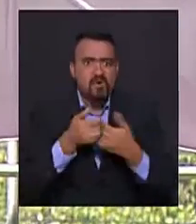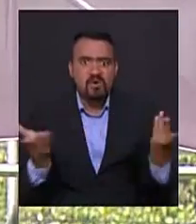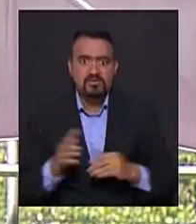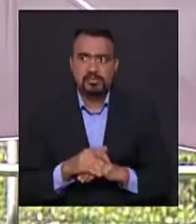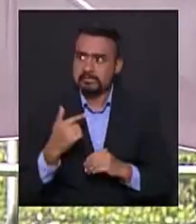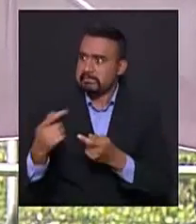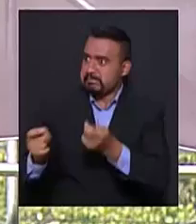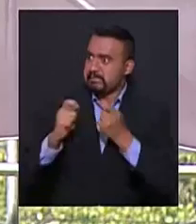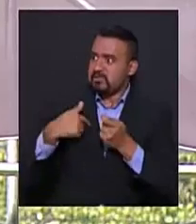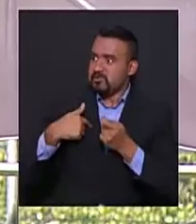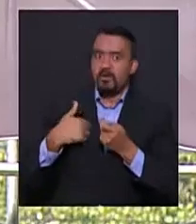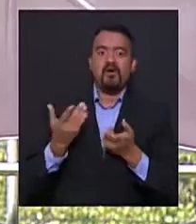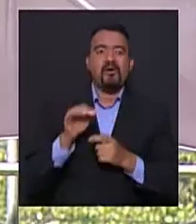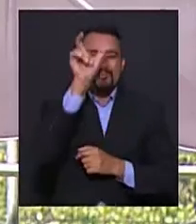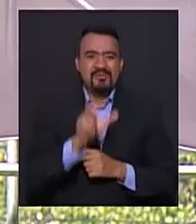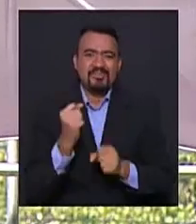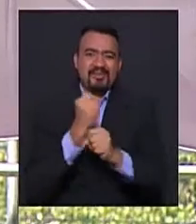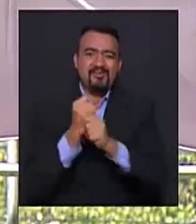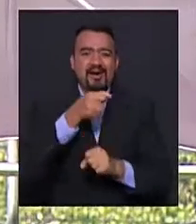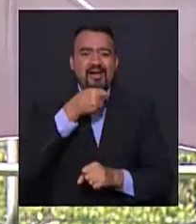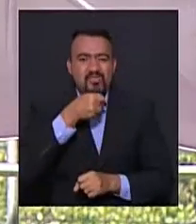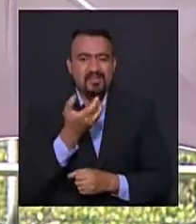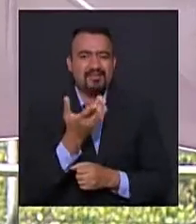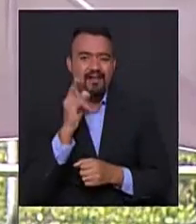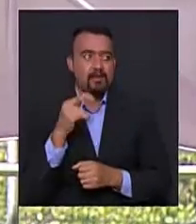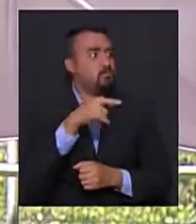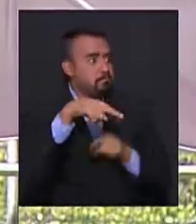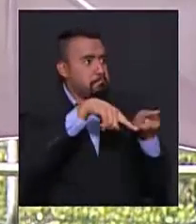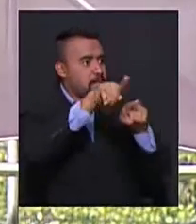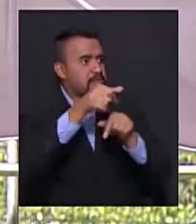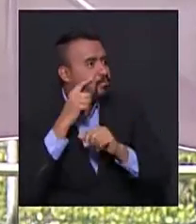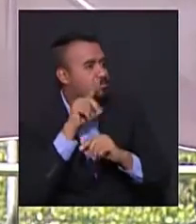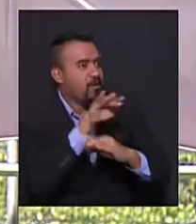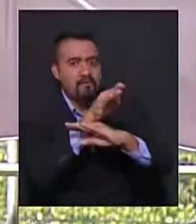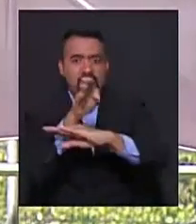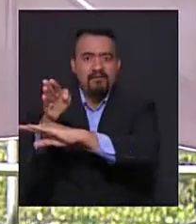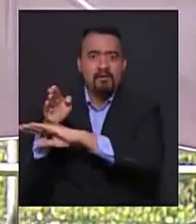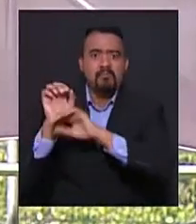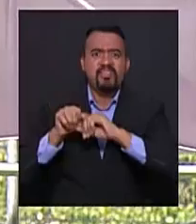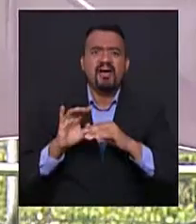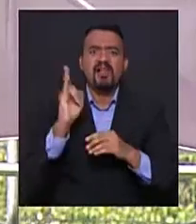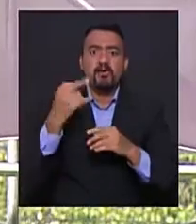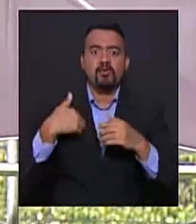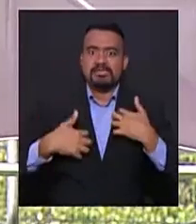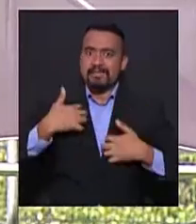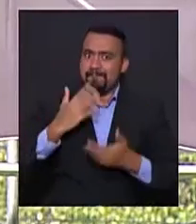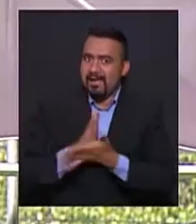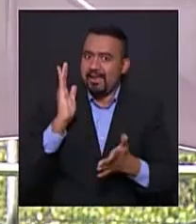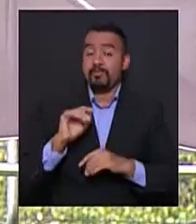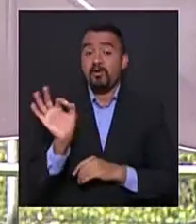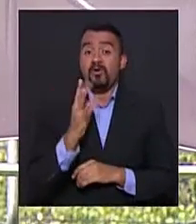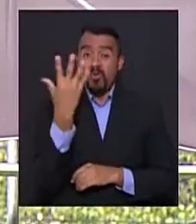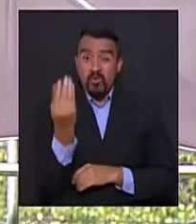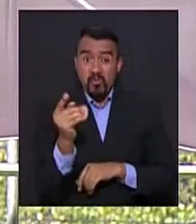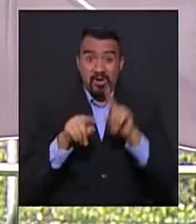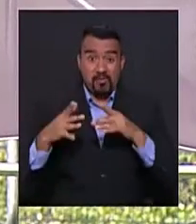periodistas que contaban la verdad detrás de la naciente riqueza, en los grupos de teatro que